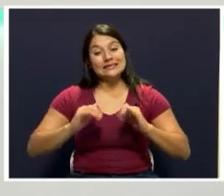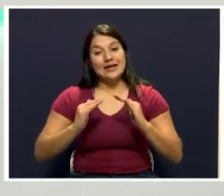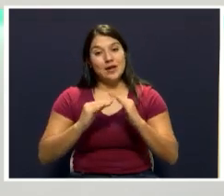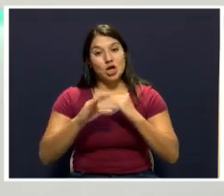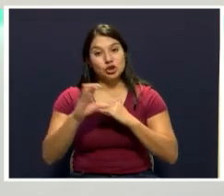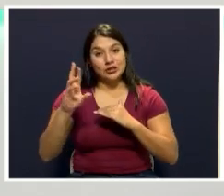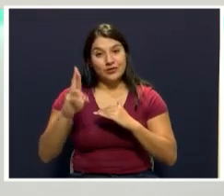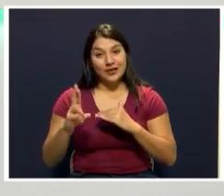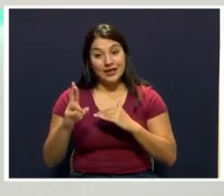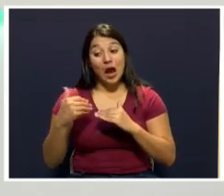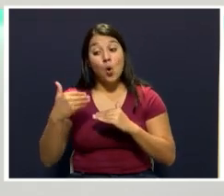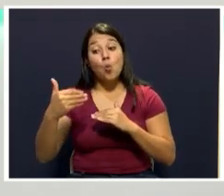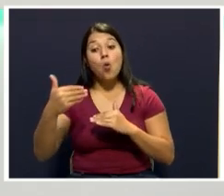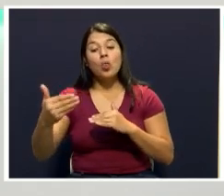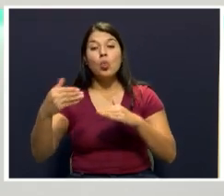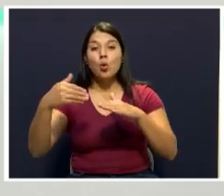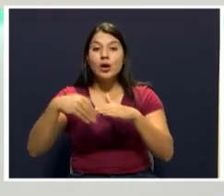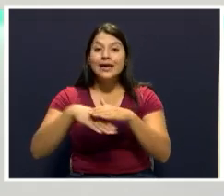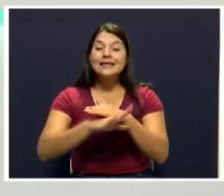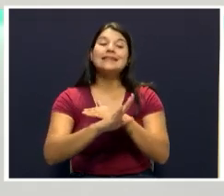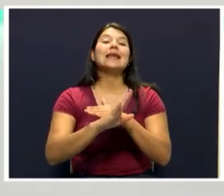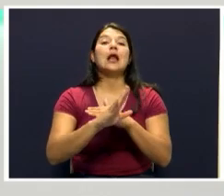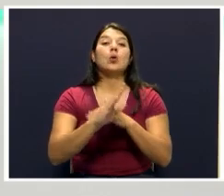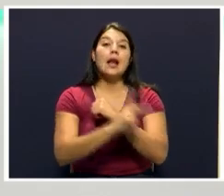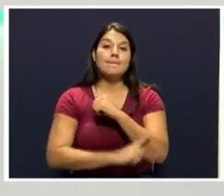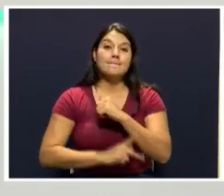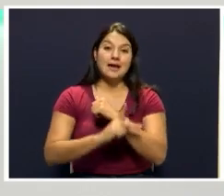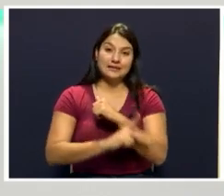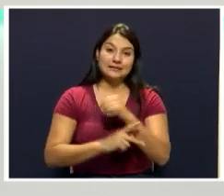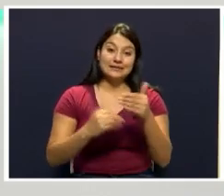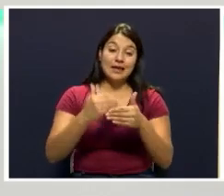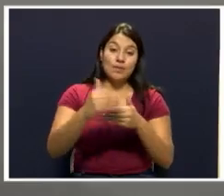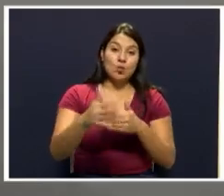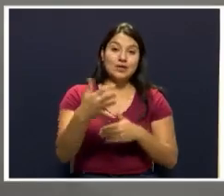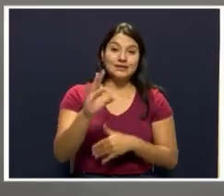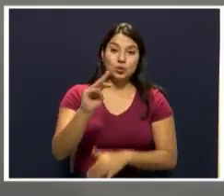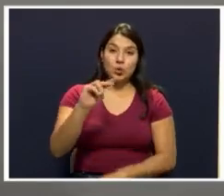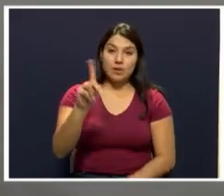del cierre de fronteras el pasado 19 de marzo.